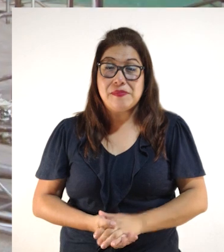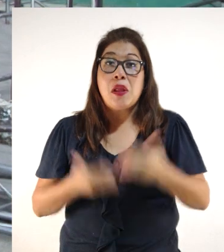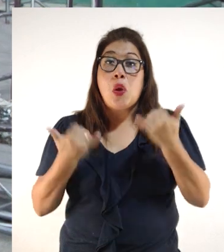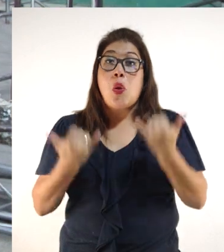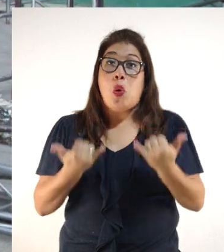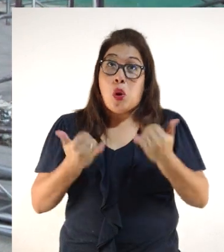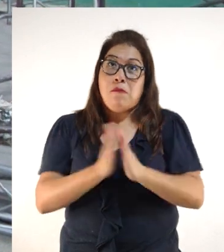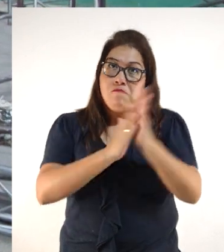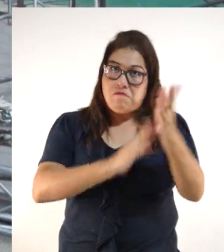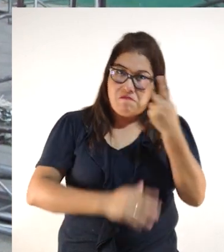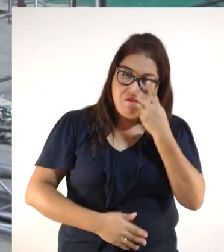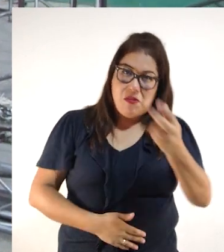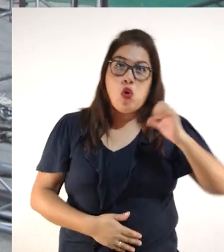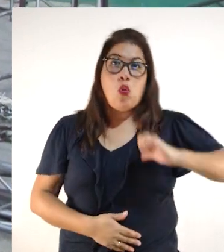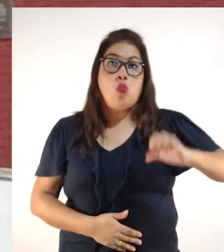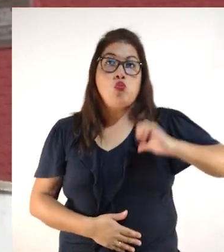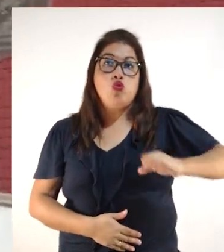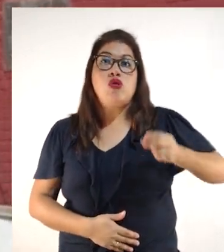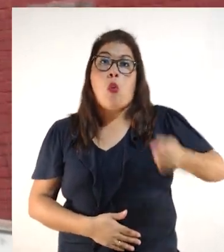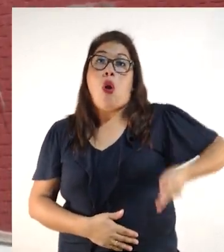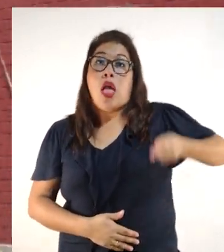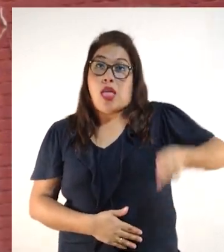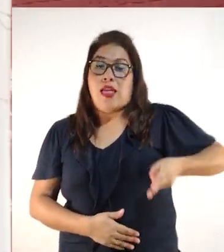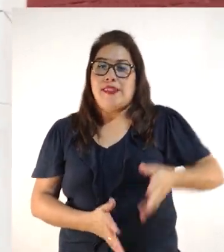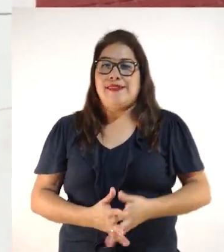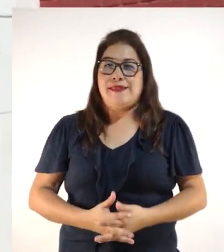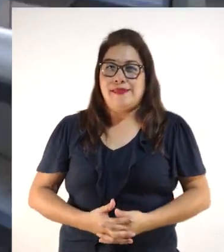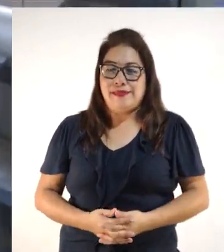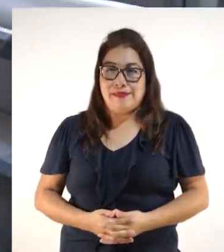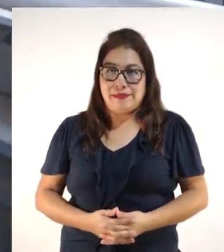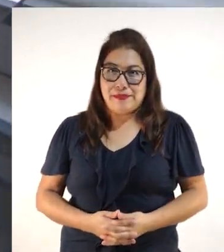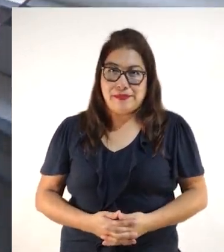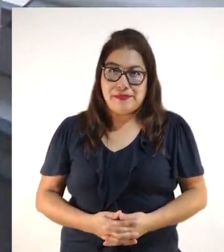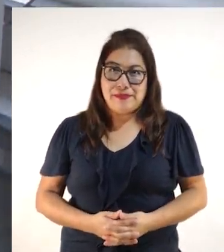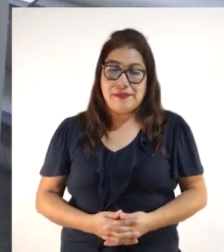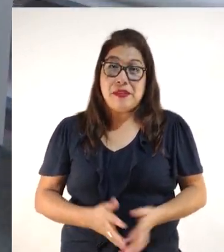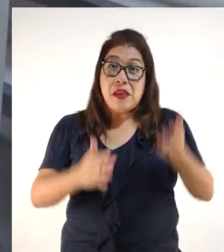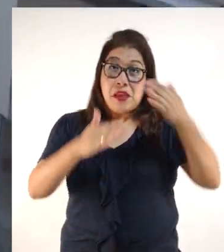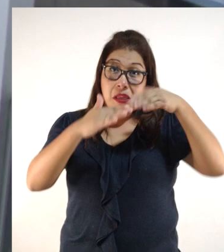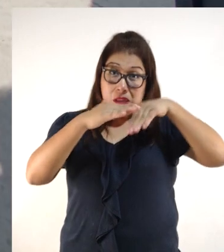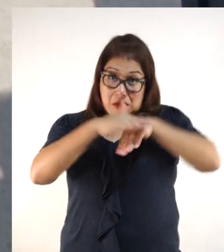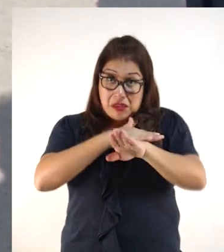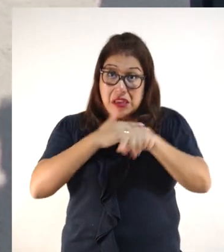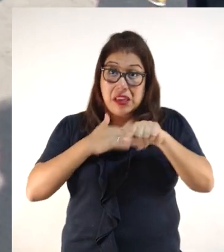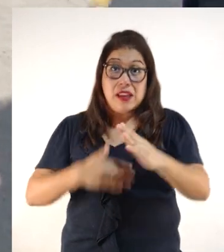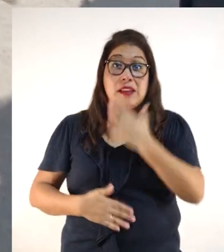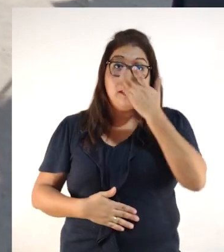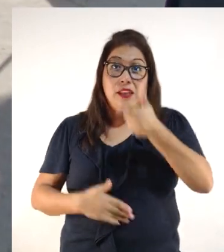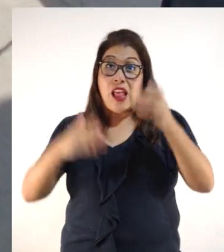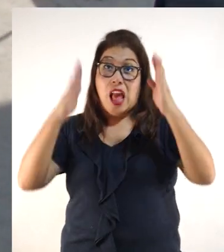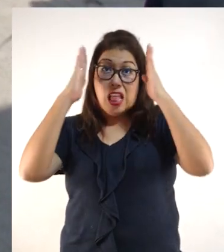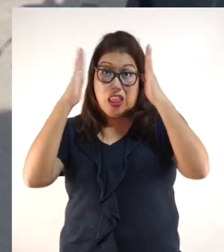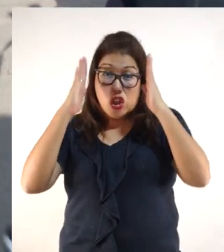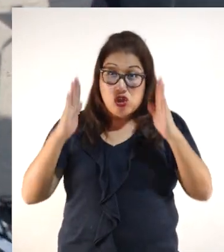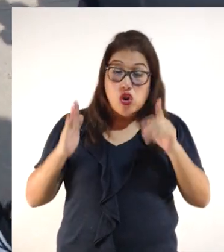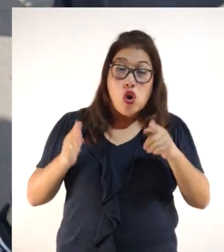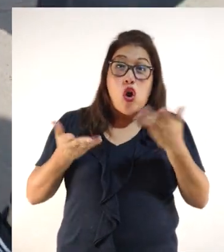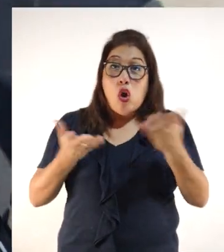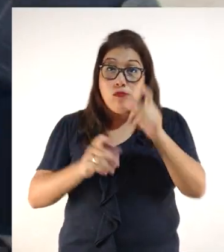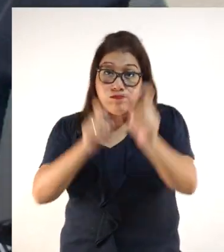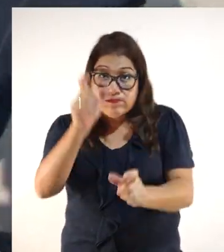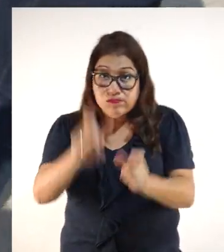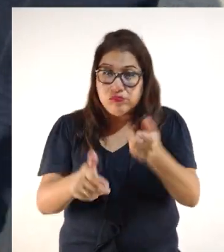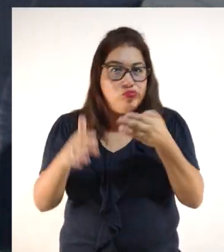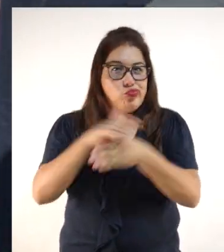Ahora toca la Municipalidad Provincial de Huancayo. Que el ingreso a las áreas de atención al